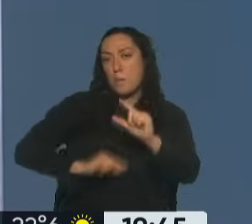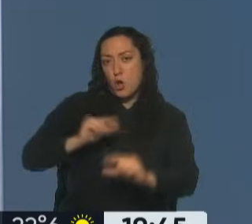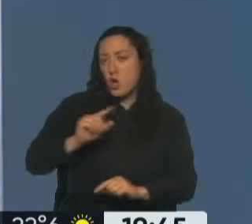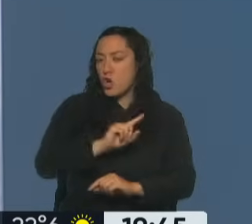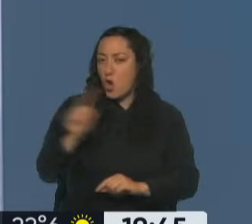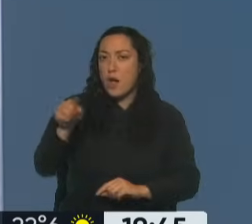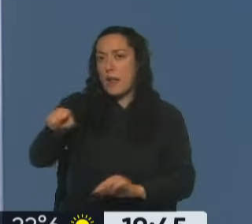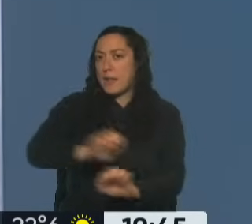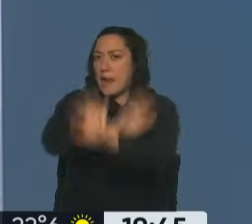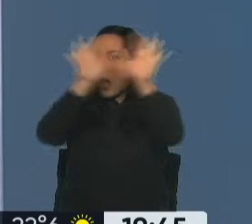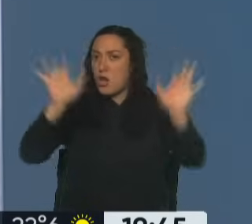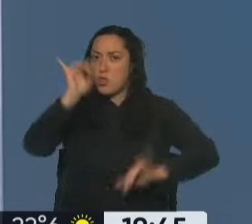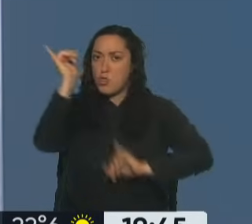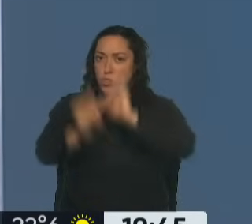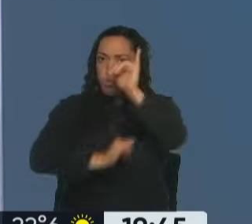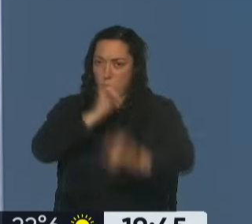con claridad,